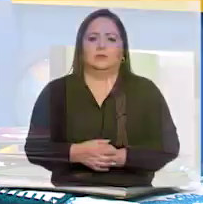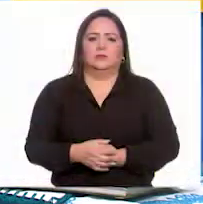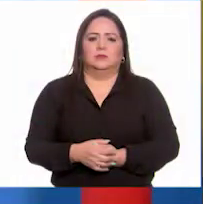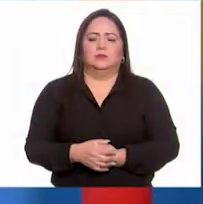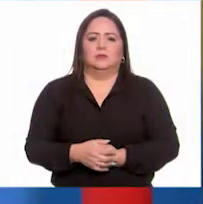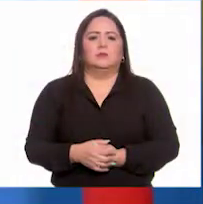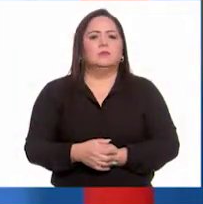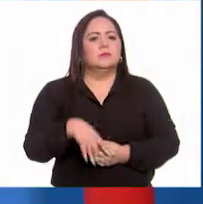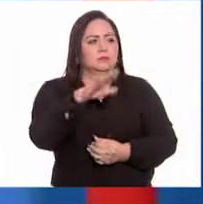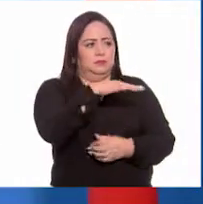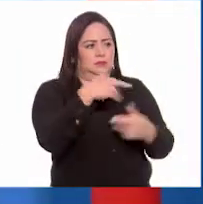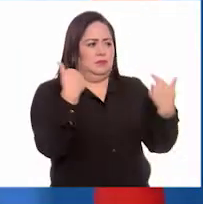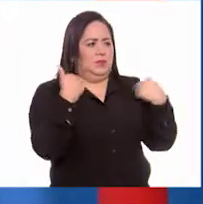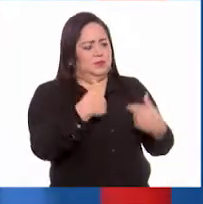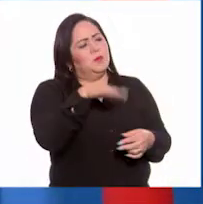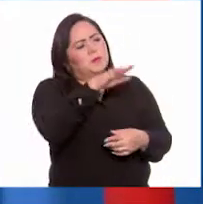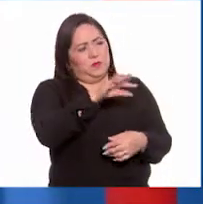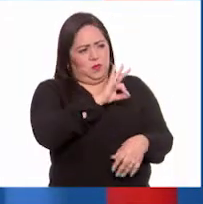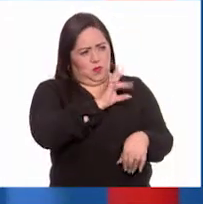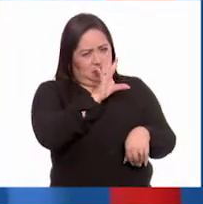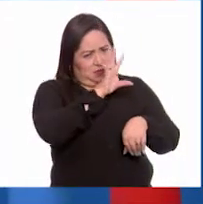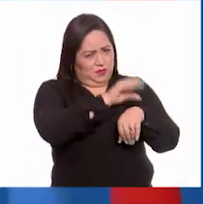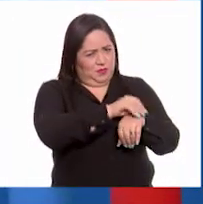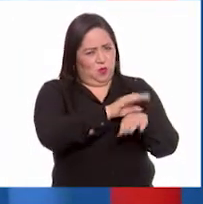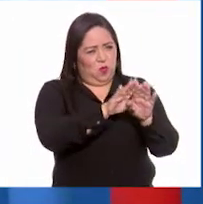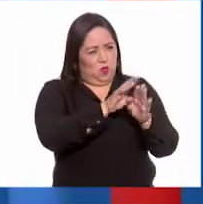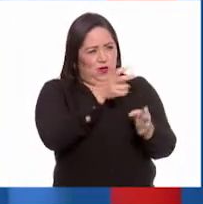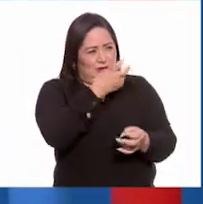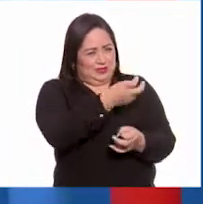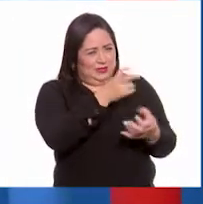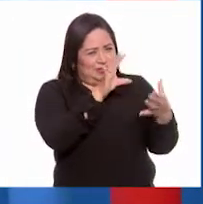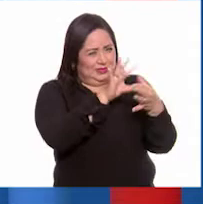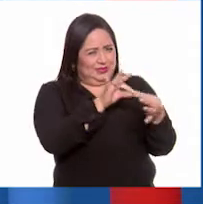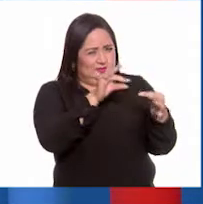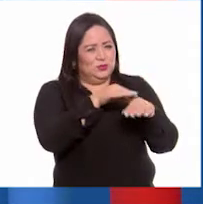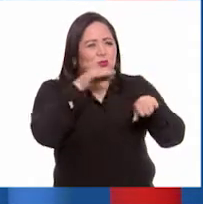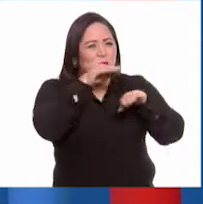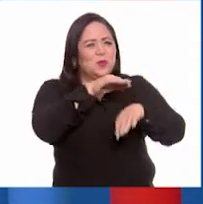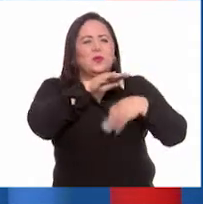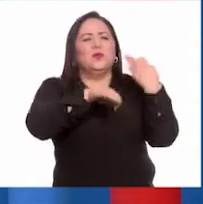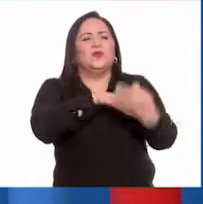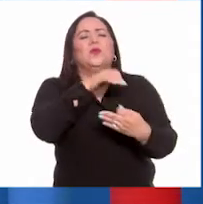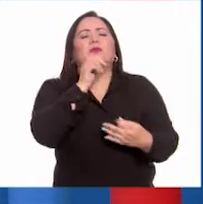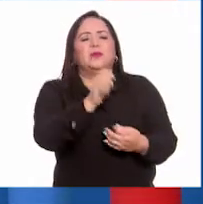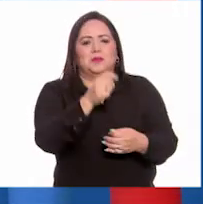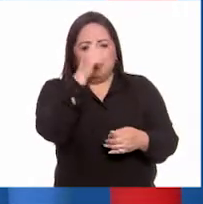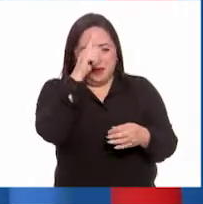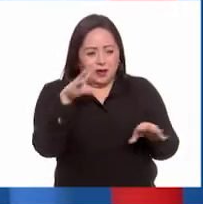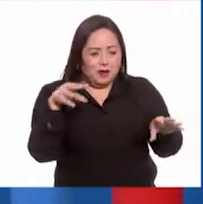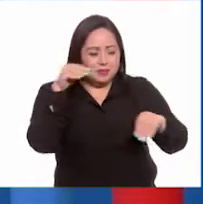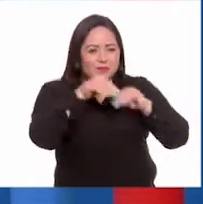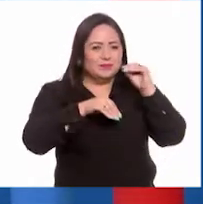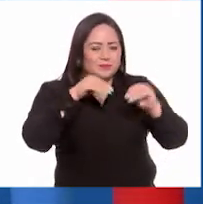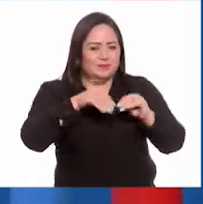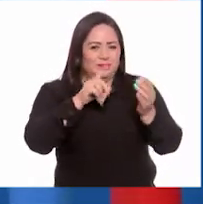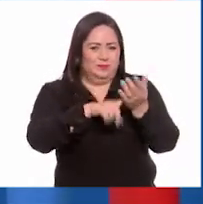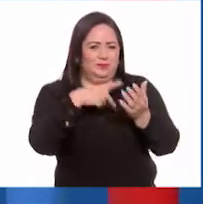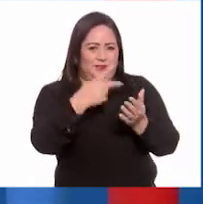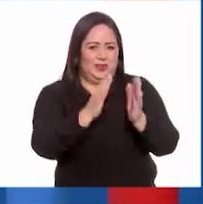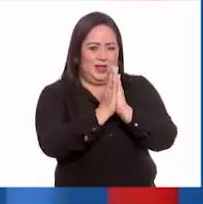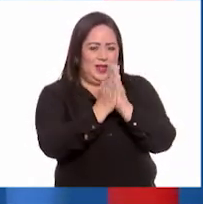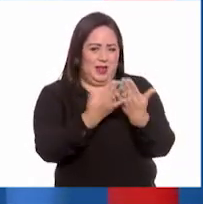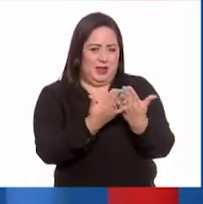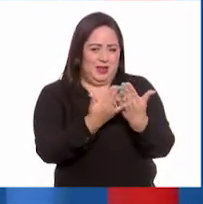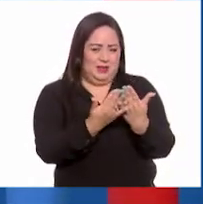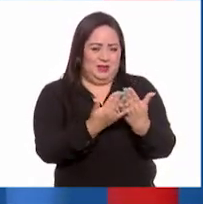Maestro Lucio, si me permite, para reafirmar esta parte, sobre todo en la incorporación de nuestros